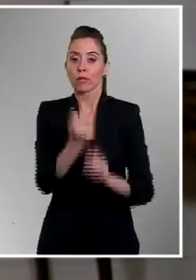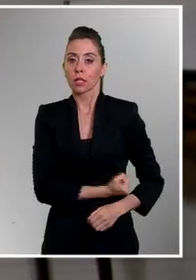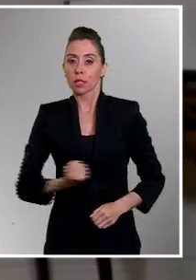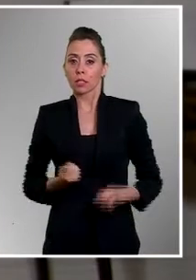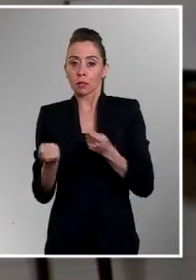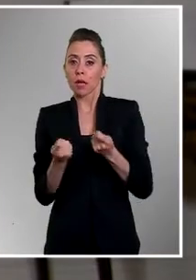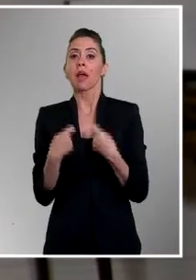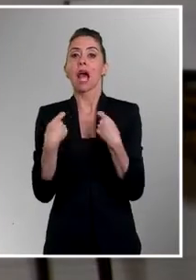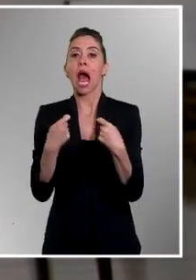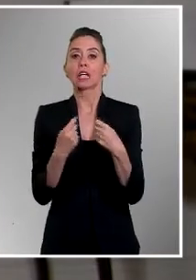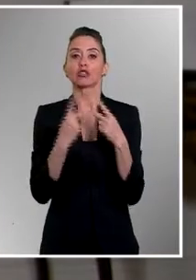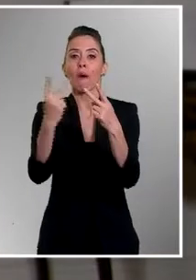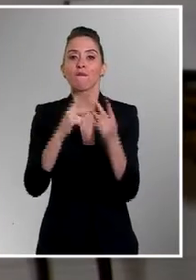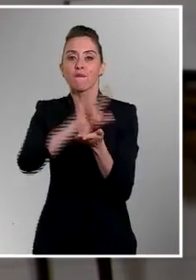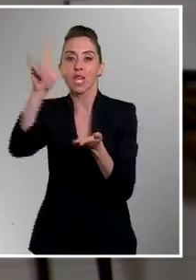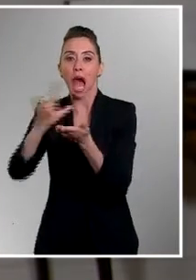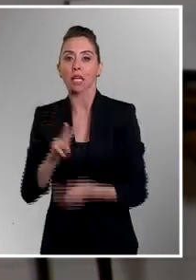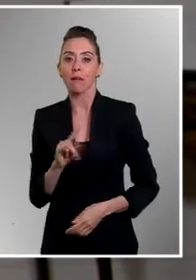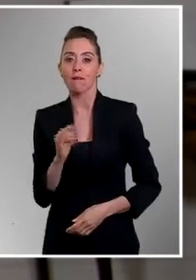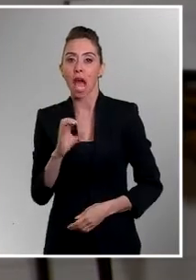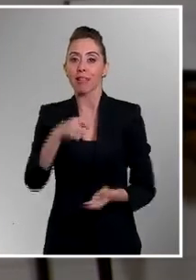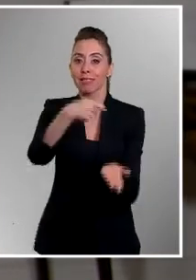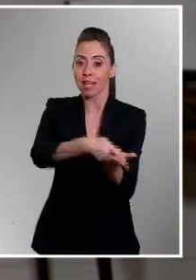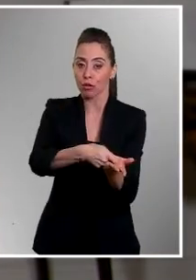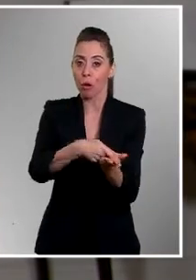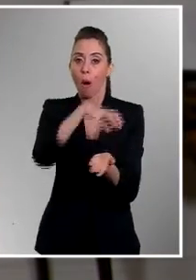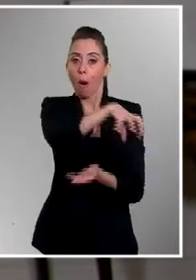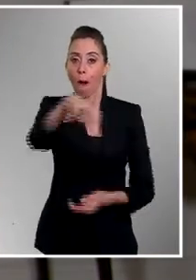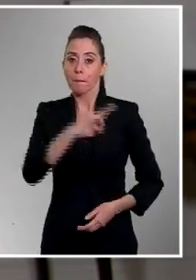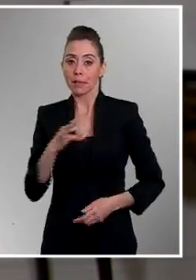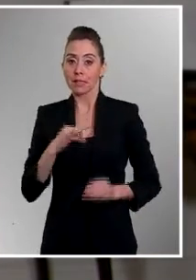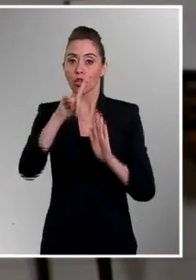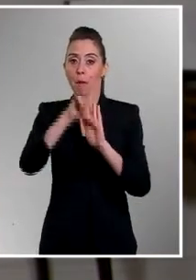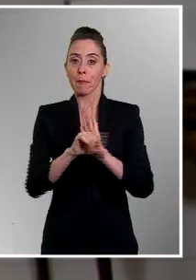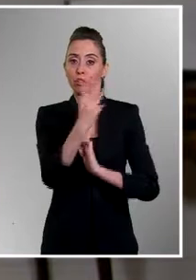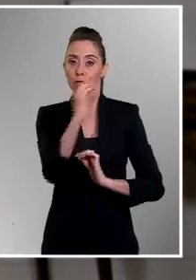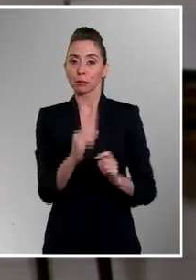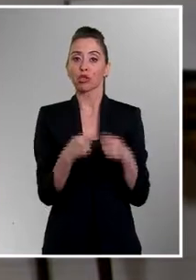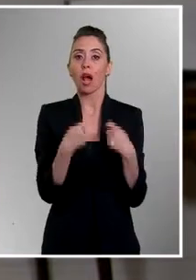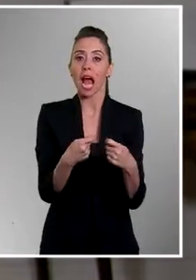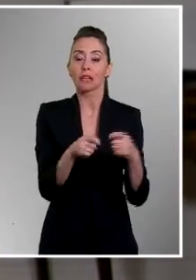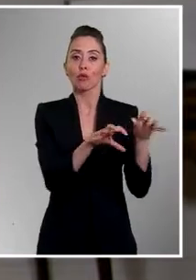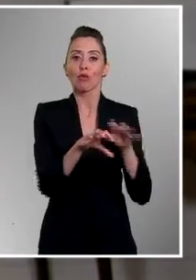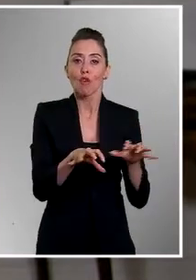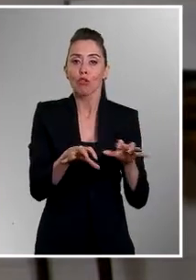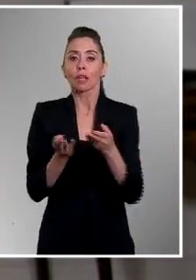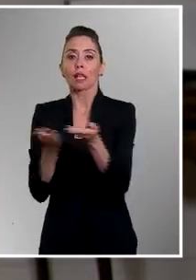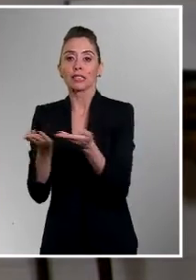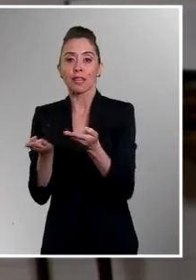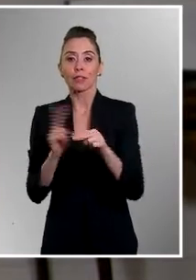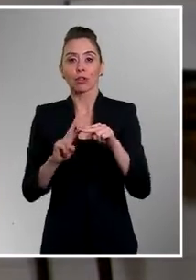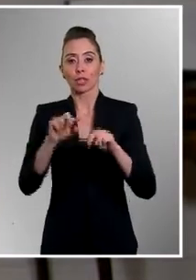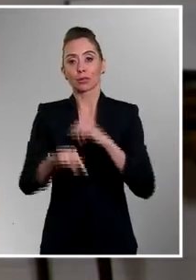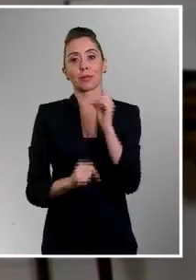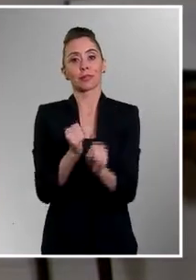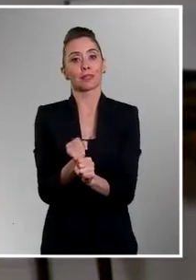el uso de viajes y viáticos y los ministerios van a mantener la reducción del 3 por ciento de los recursos para bienes y servicios que implementamos este